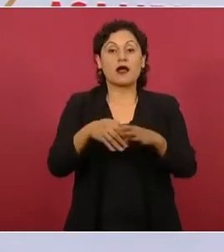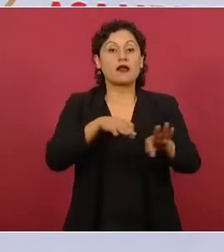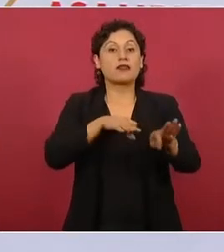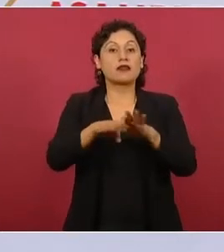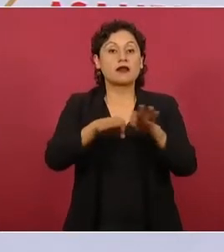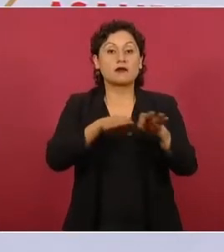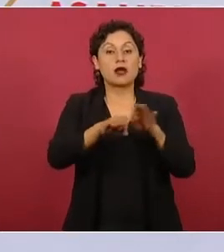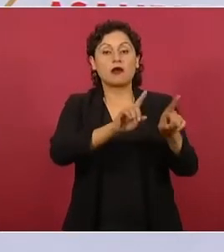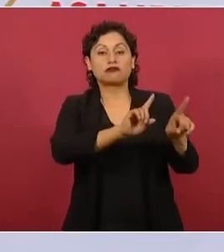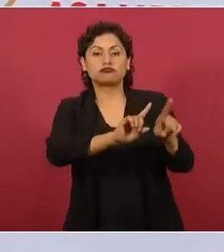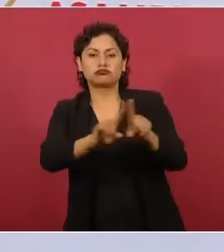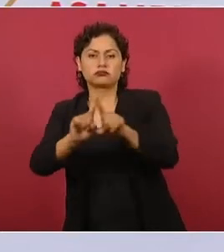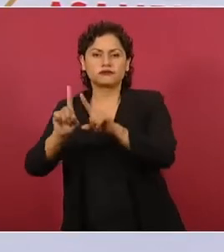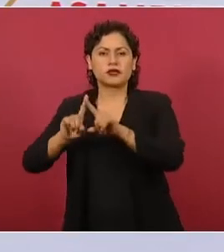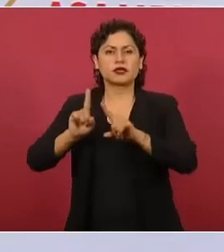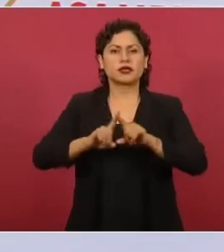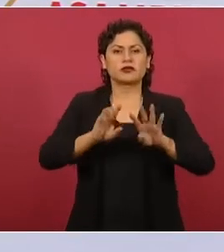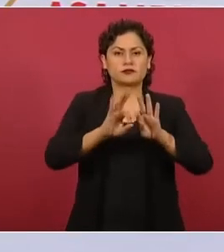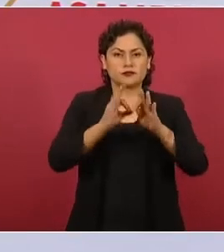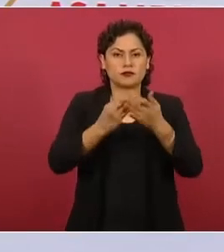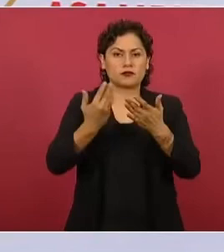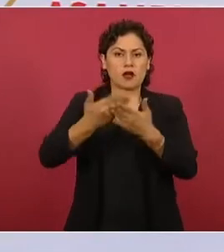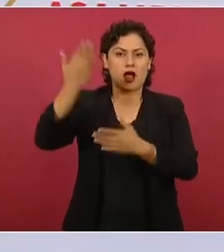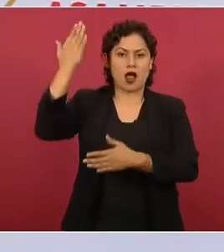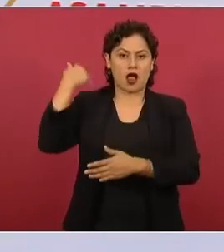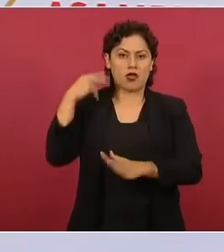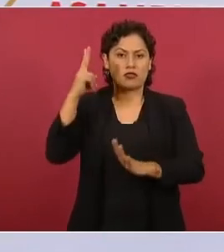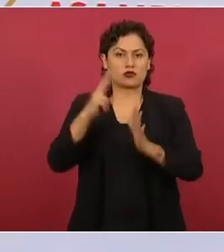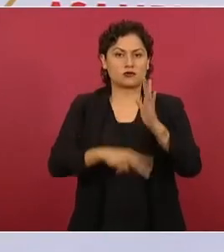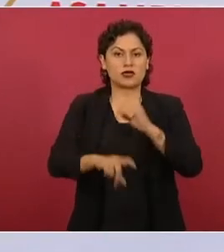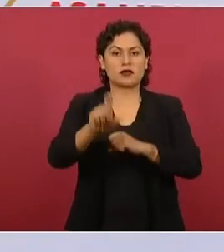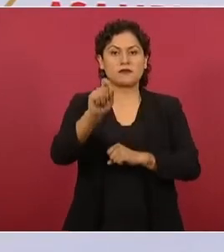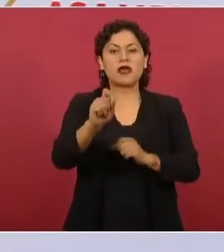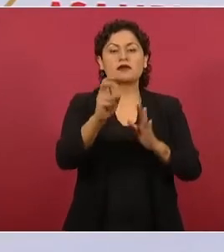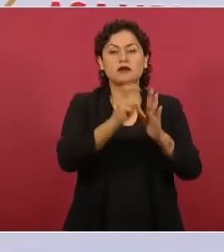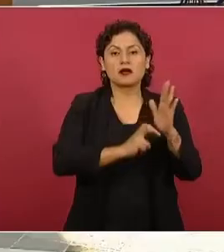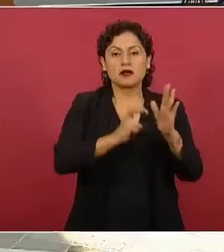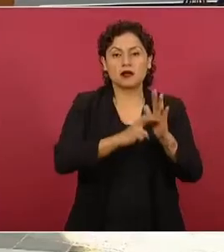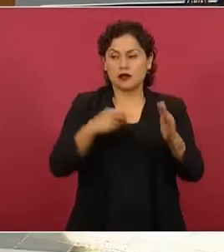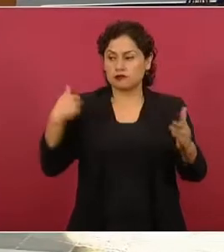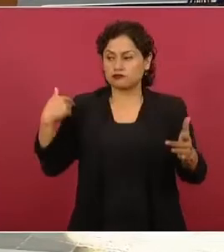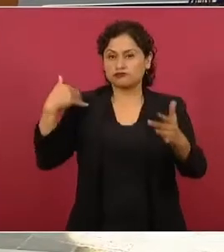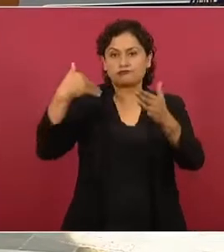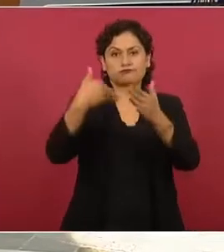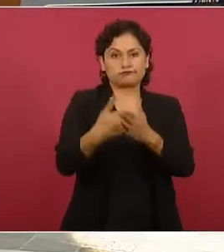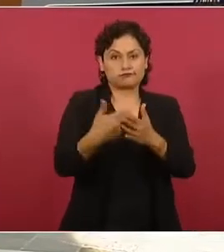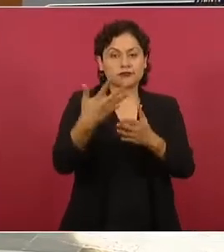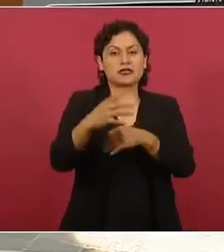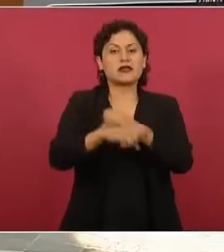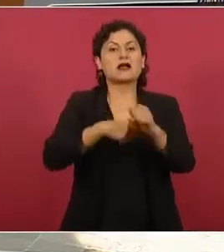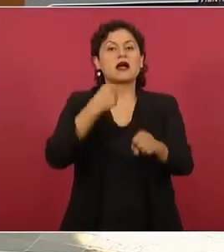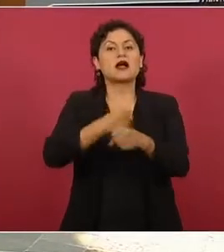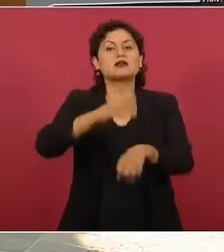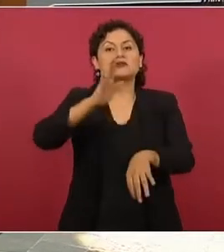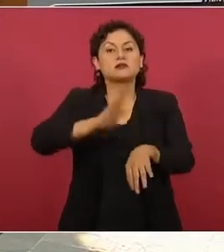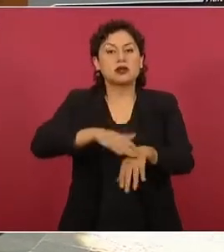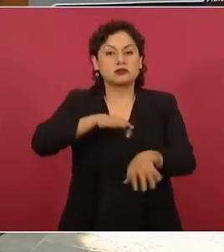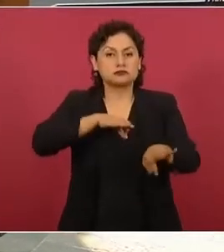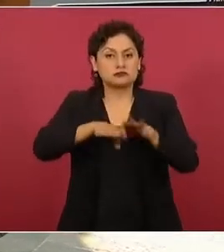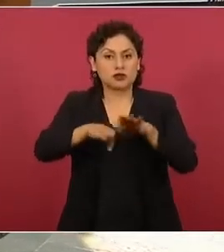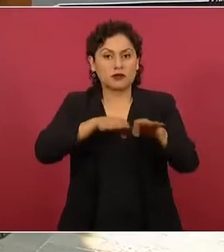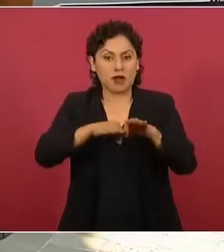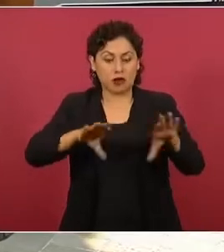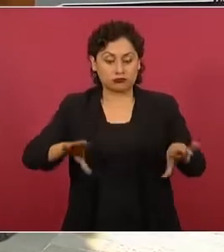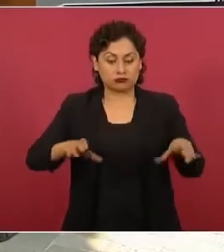productos derivados de la reforma del 2020, al iniciar una década más de vida institucional, el sector de los